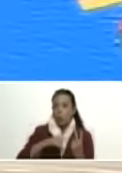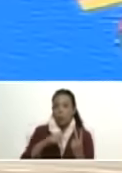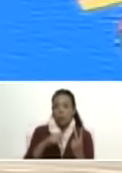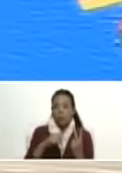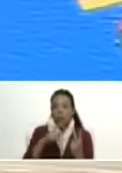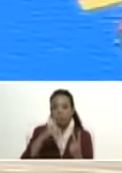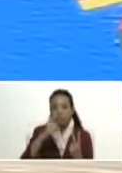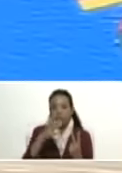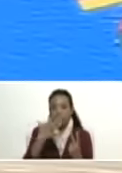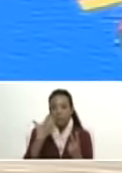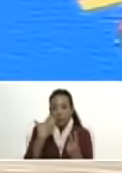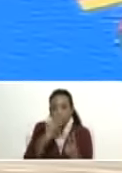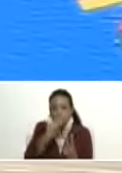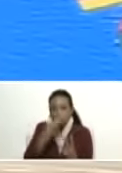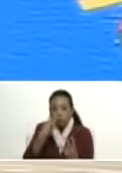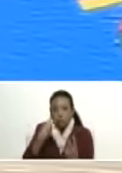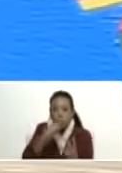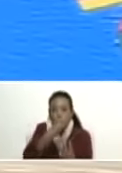de la ambición